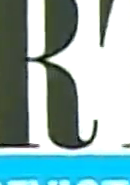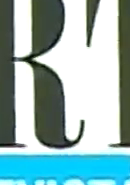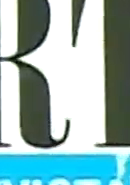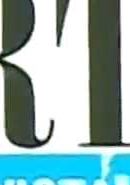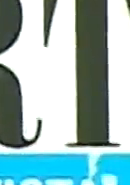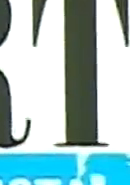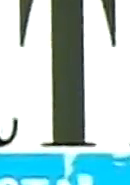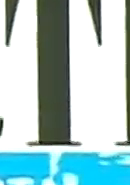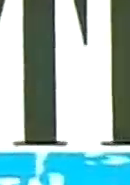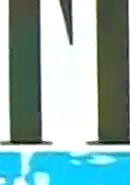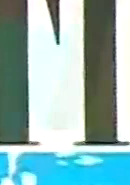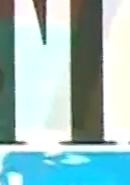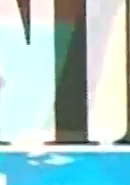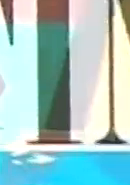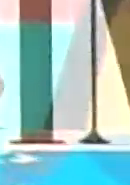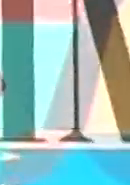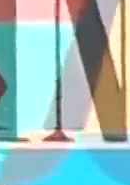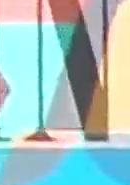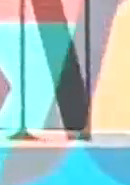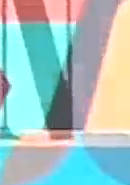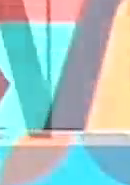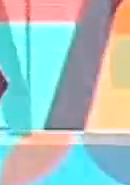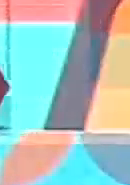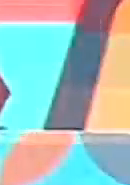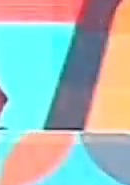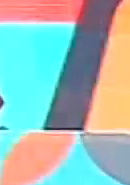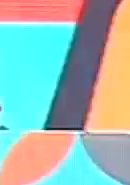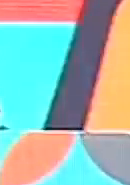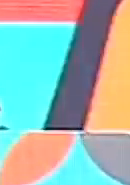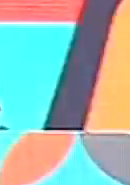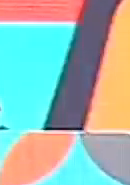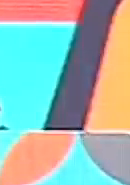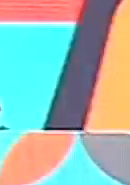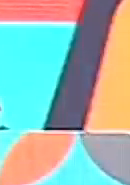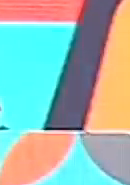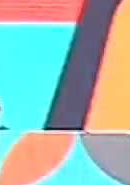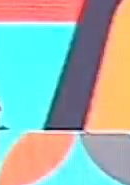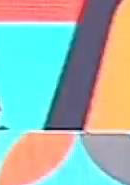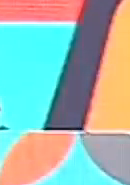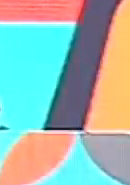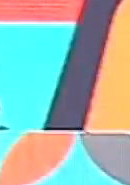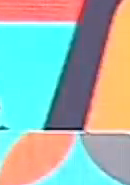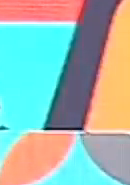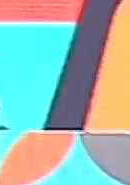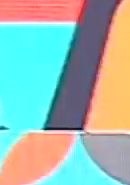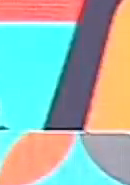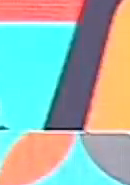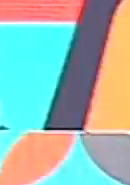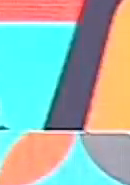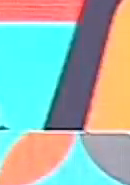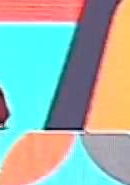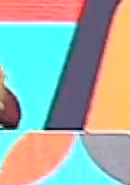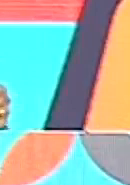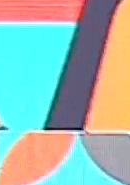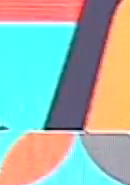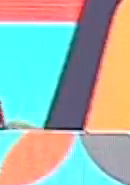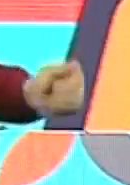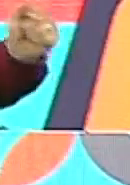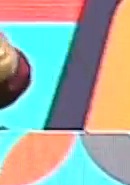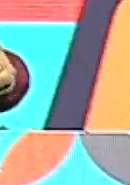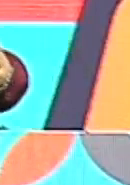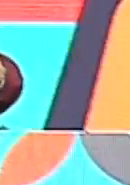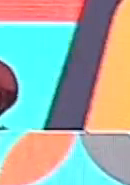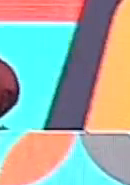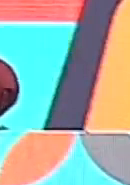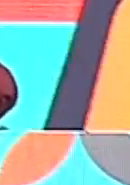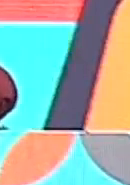nos lo explicó el comandante supremo de la Revolución Bolivariana, nuestro comandante Hugo Chávez, después se impuso